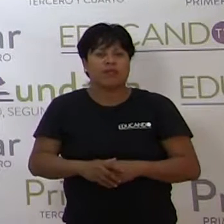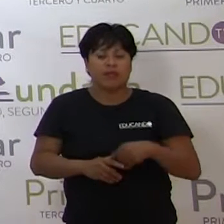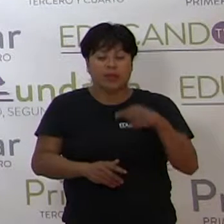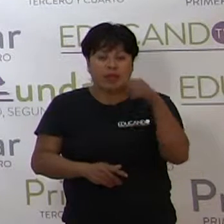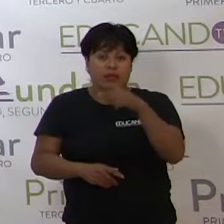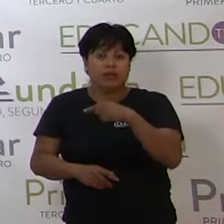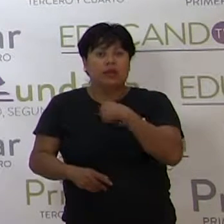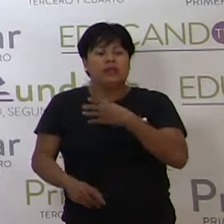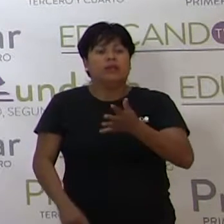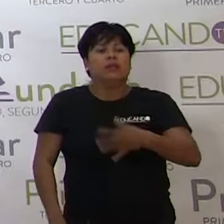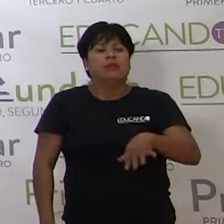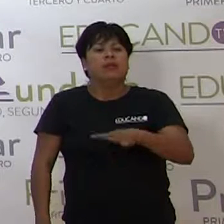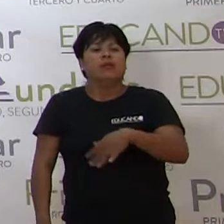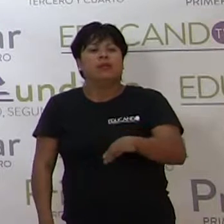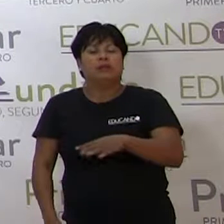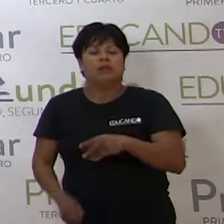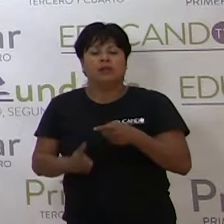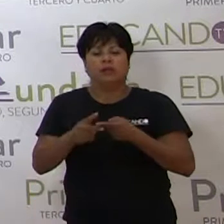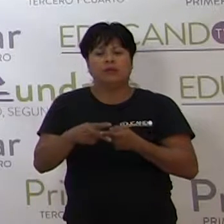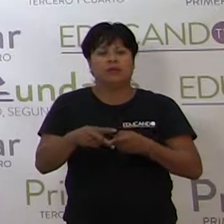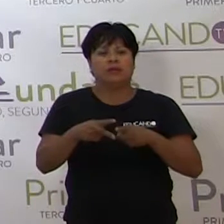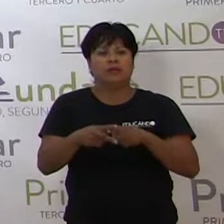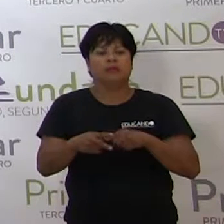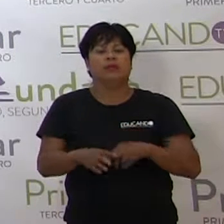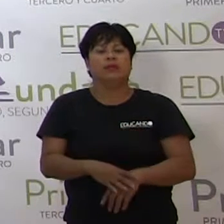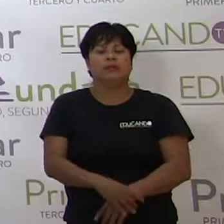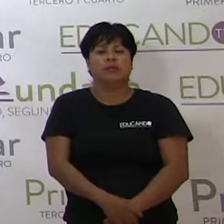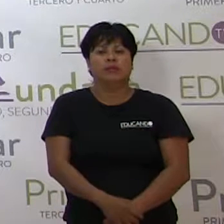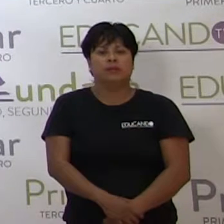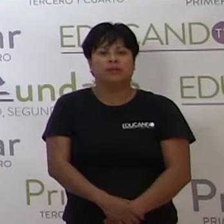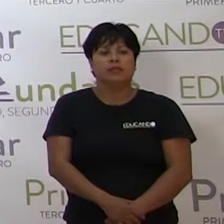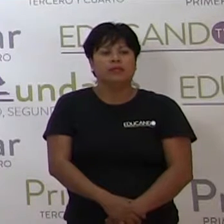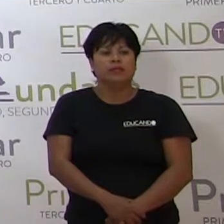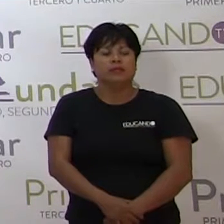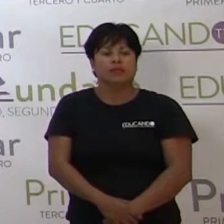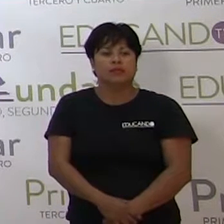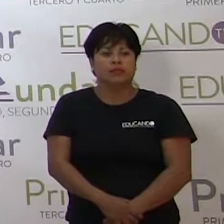ando buscando el ángulo teta.